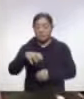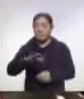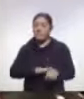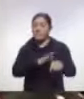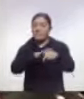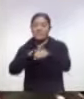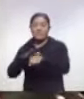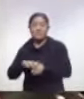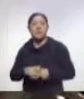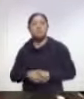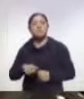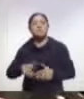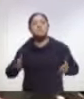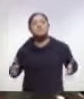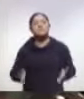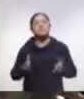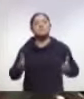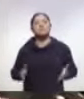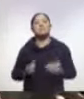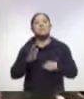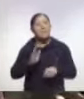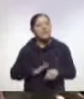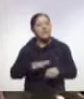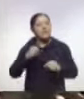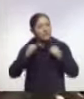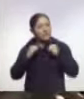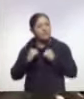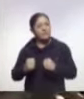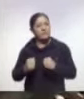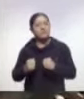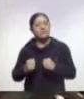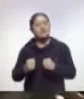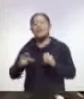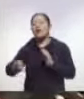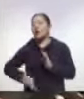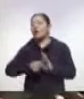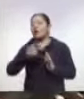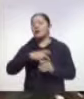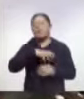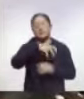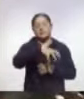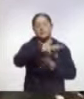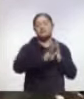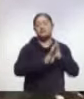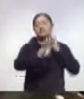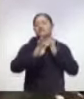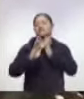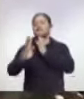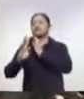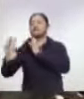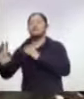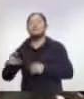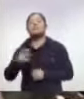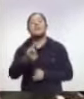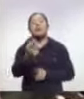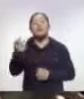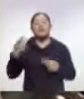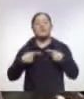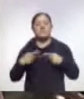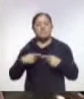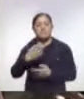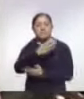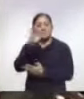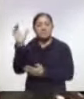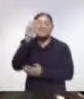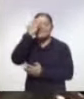Fomentar de manera ya más contundente la reforestación de maguey en el estado. Tiene mucho interés en eso porque él como persona de campo, pues